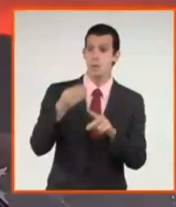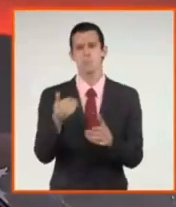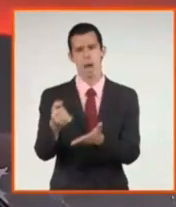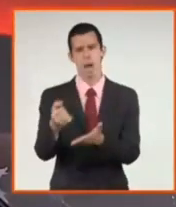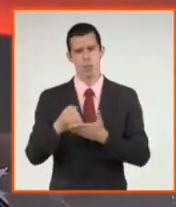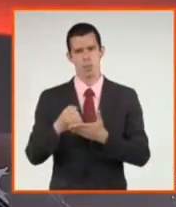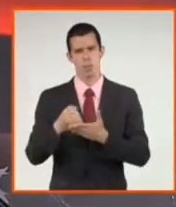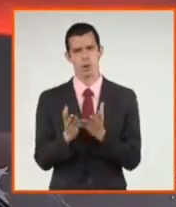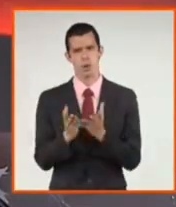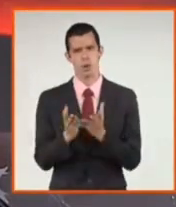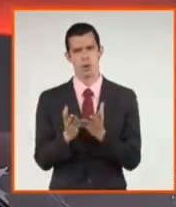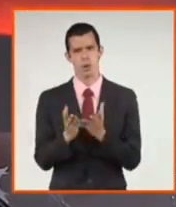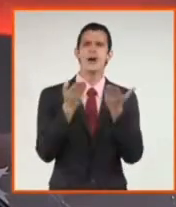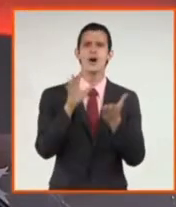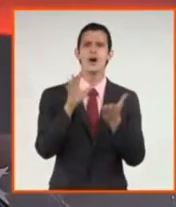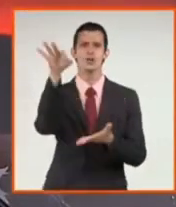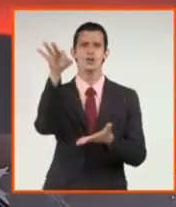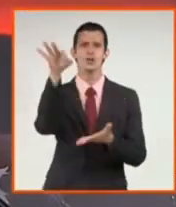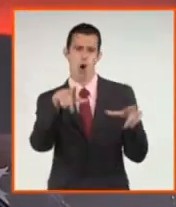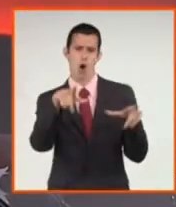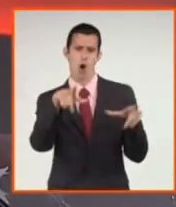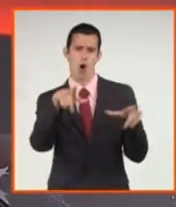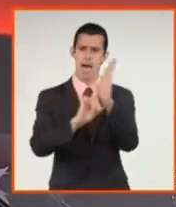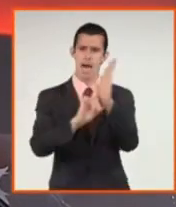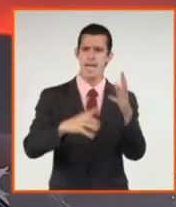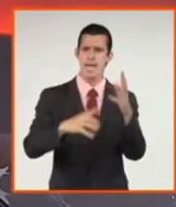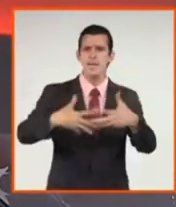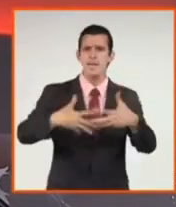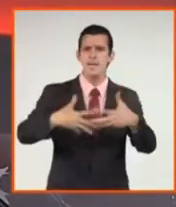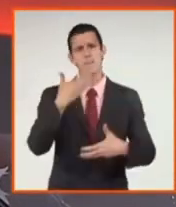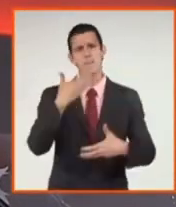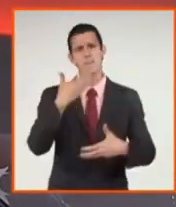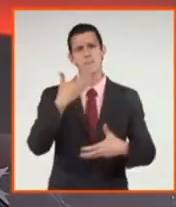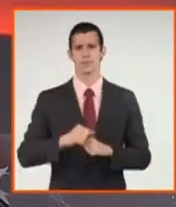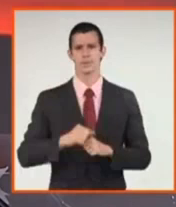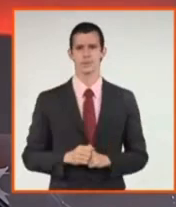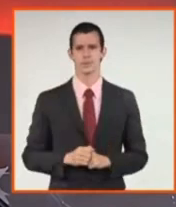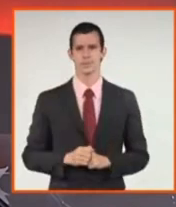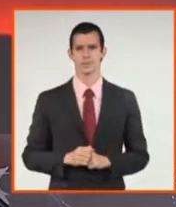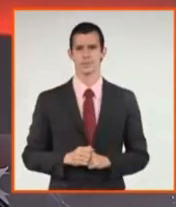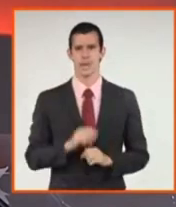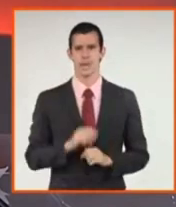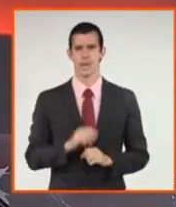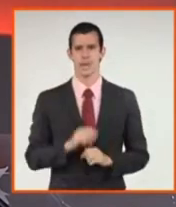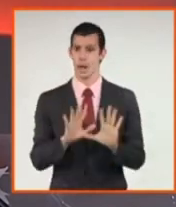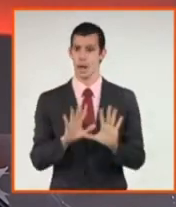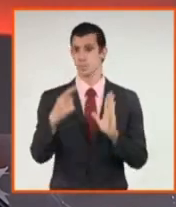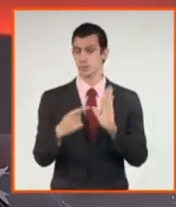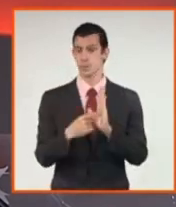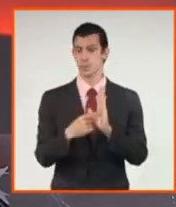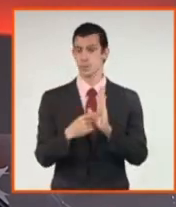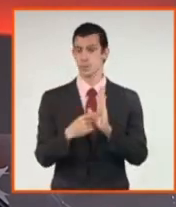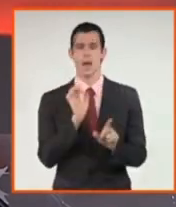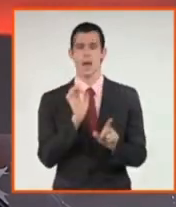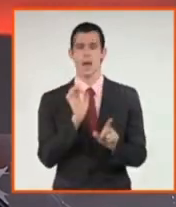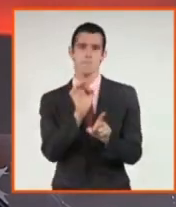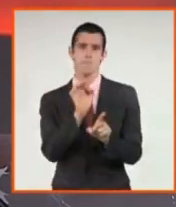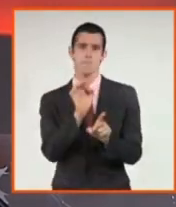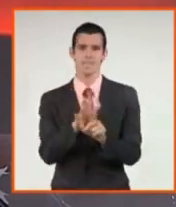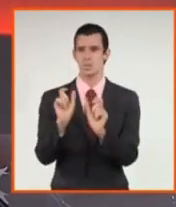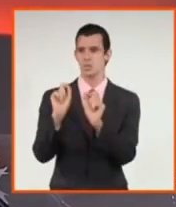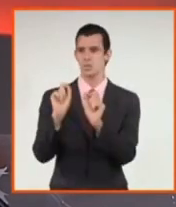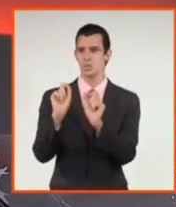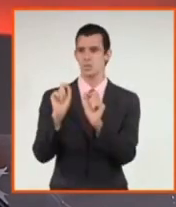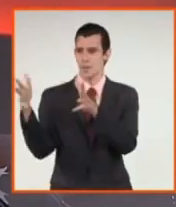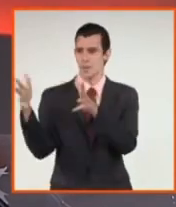explicar que en este caso los consumidores no tienen que realizar ninguna inversión quiere decir que no tiene por